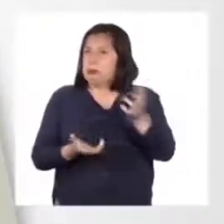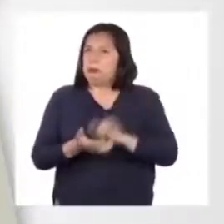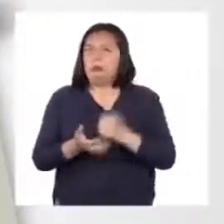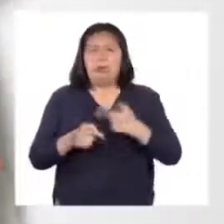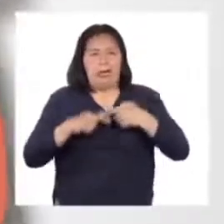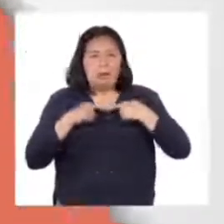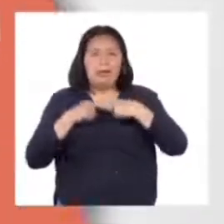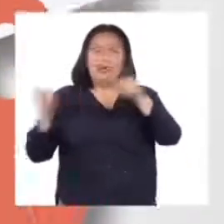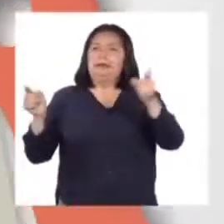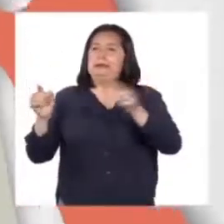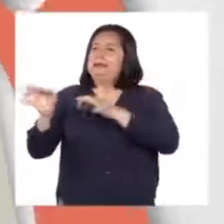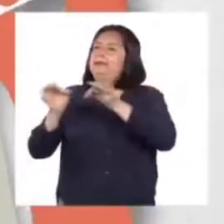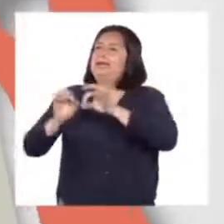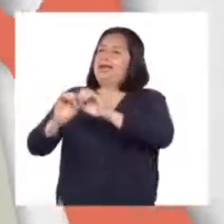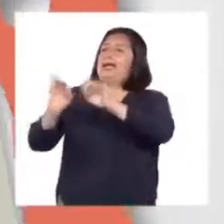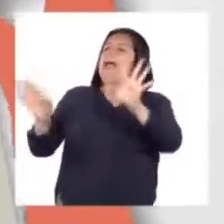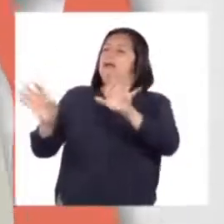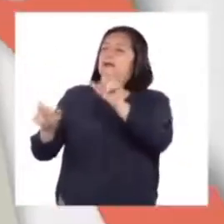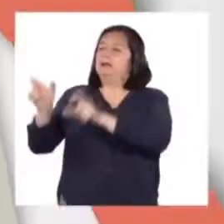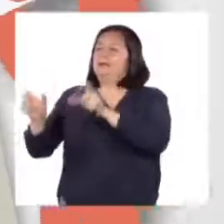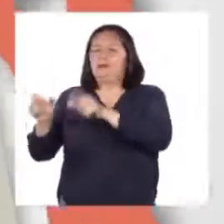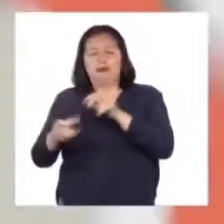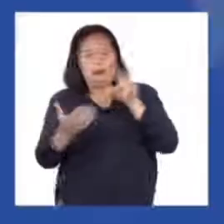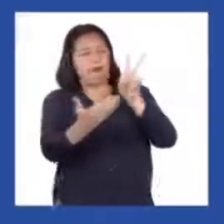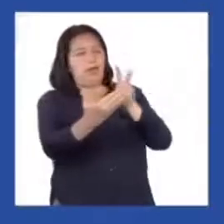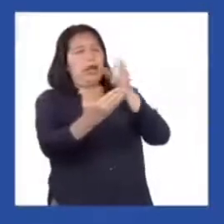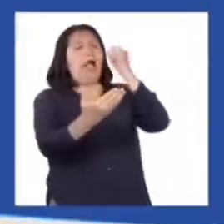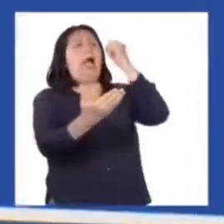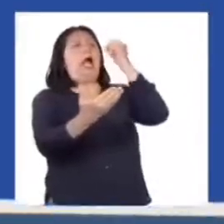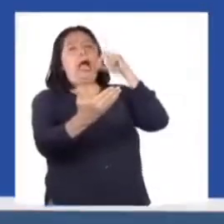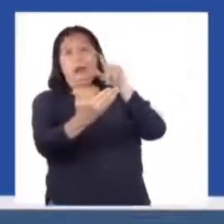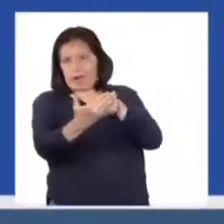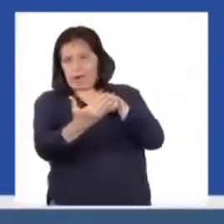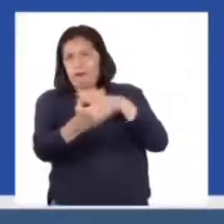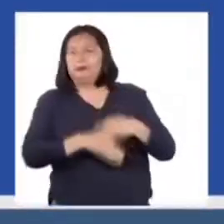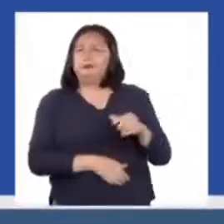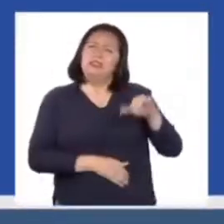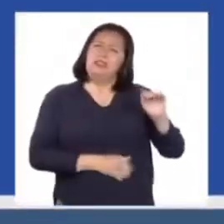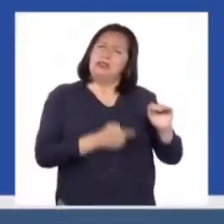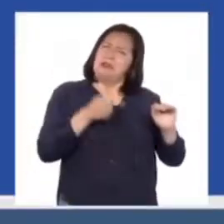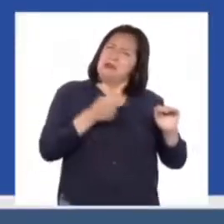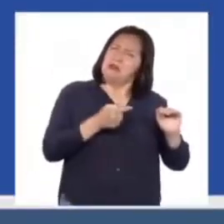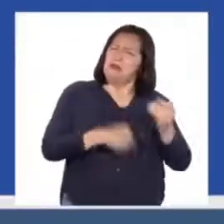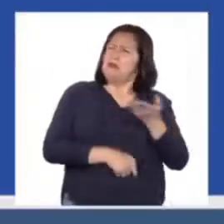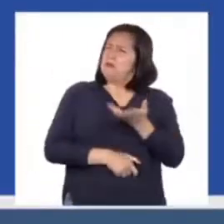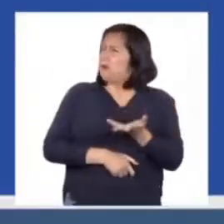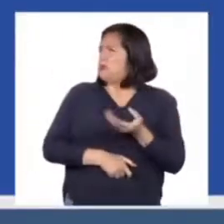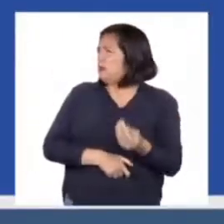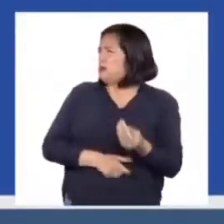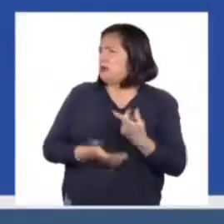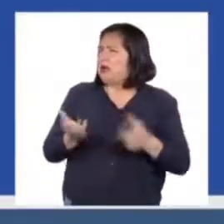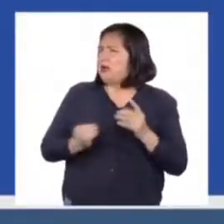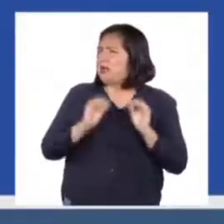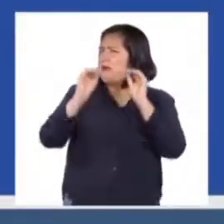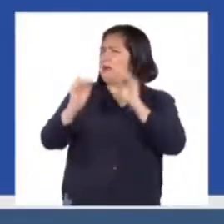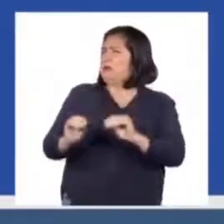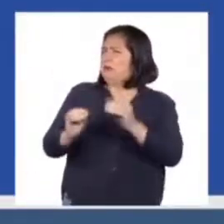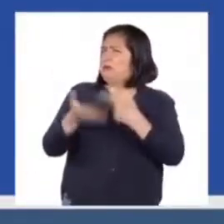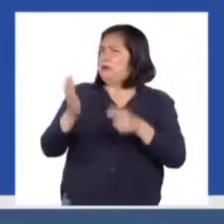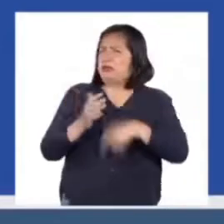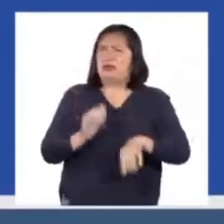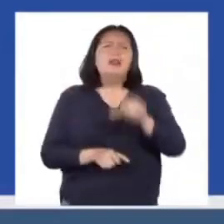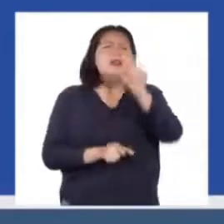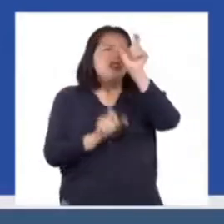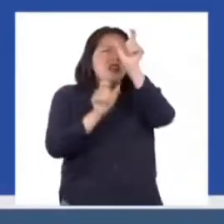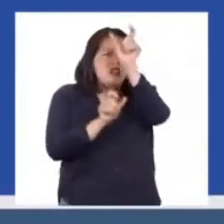el mensaje está muy claro para todo el que lo lea. Antonio pregunta esta vez sobre qué pondrán ahora en las filas